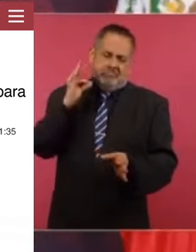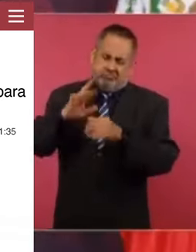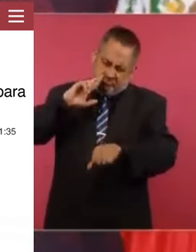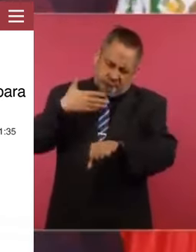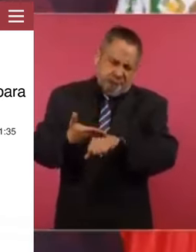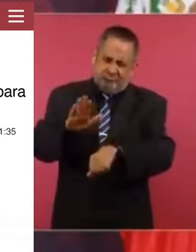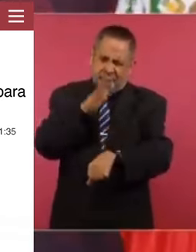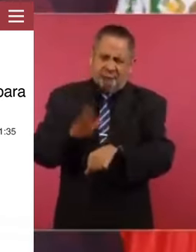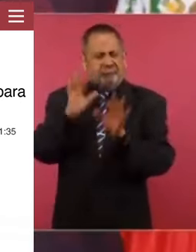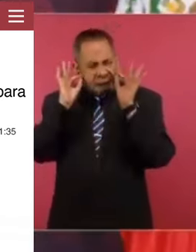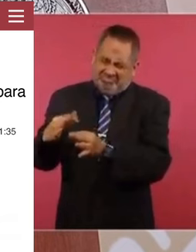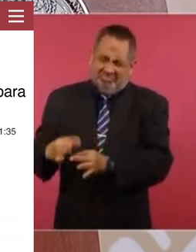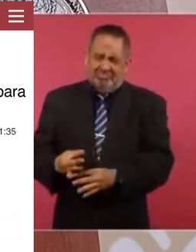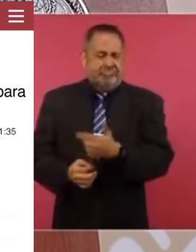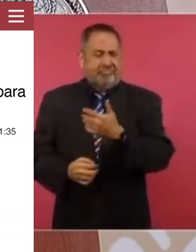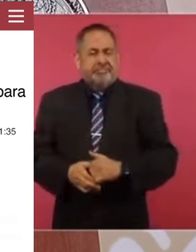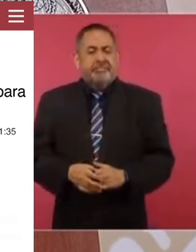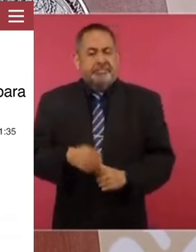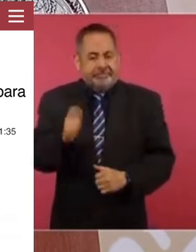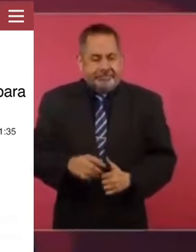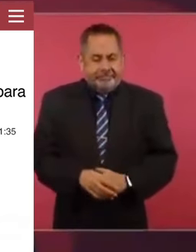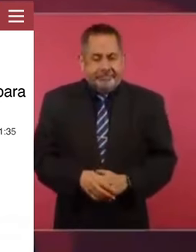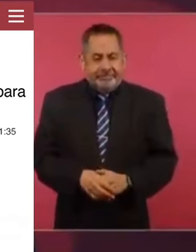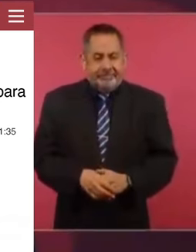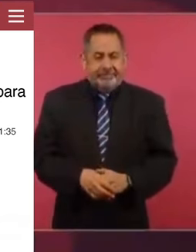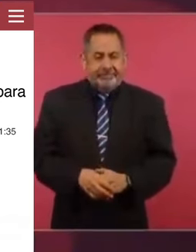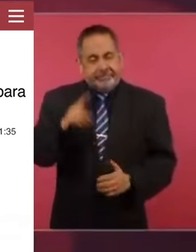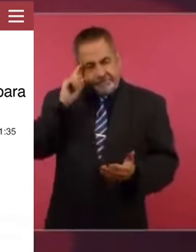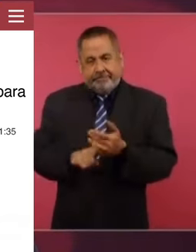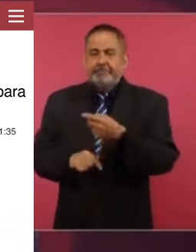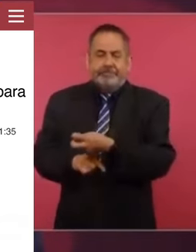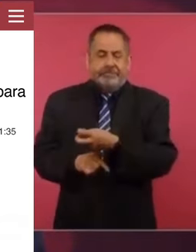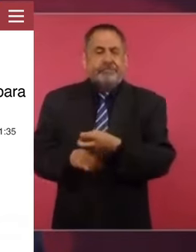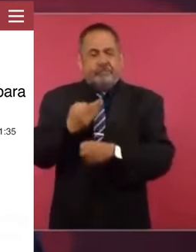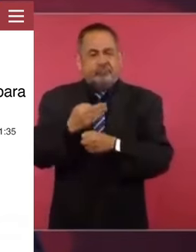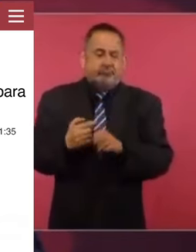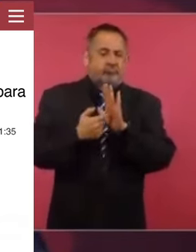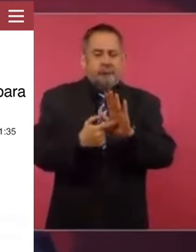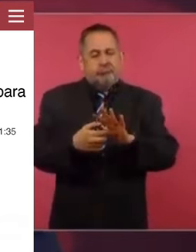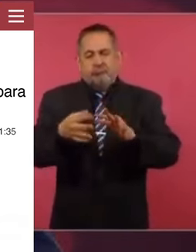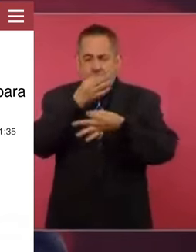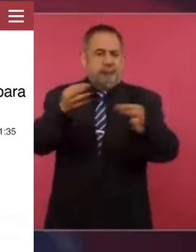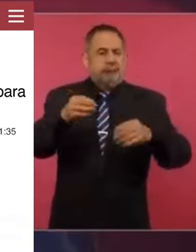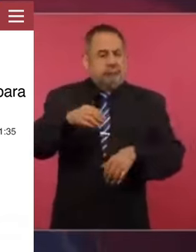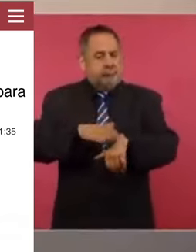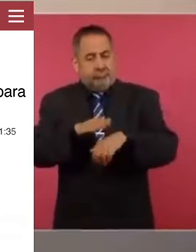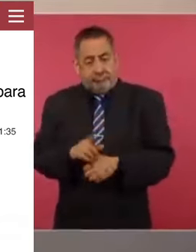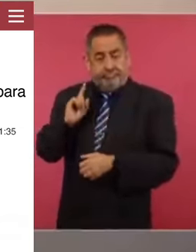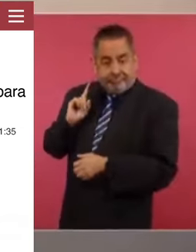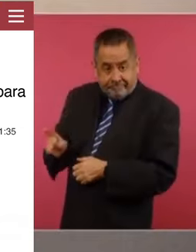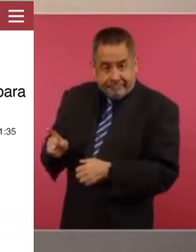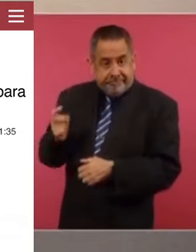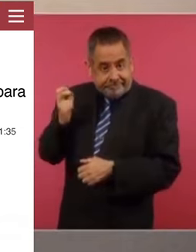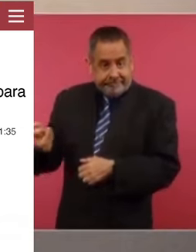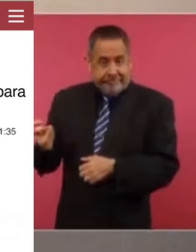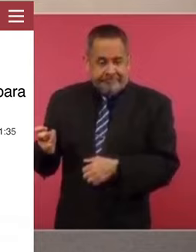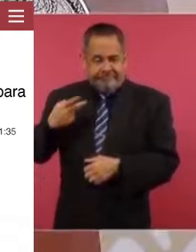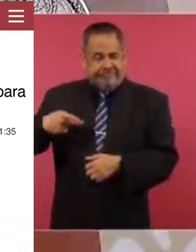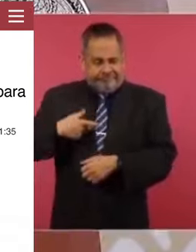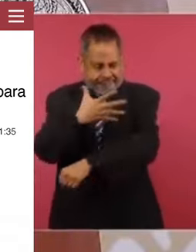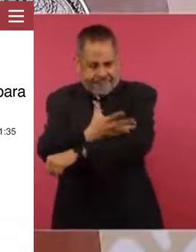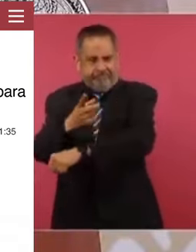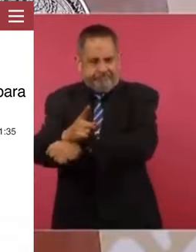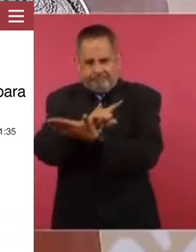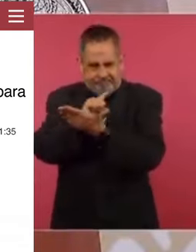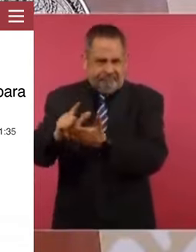fundamental de ese trabajo y de muchos otros. Entonces, creo que es el momento de plantear de que él es una gente